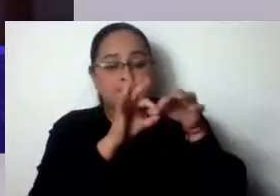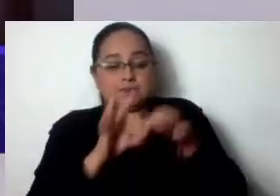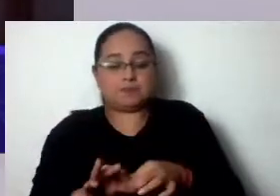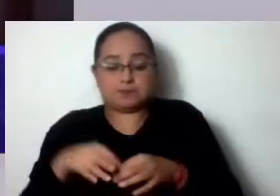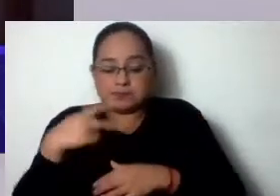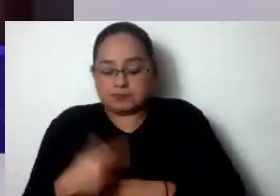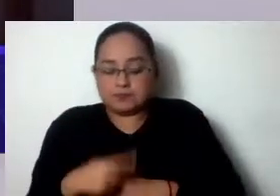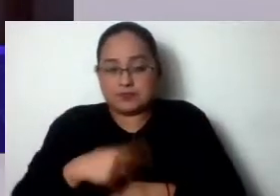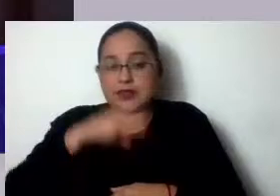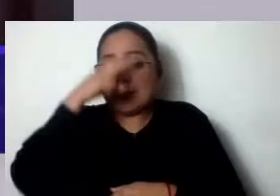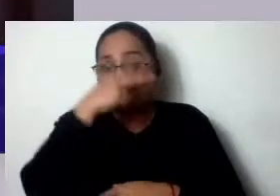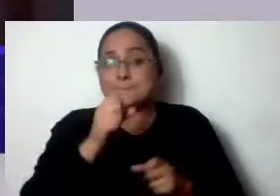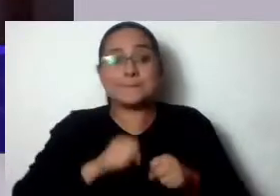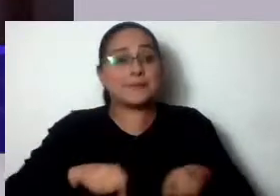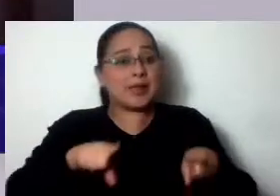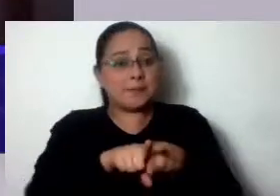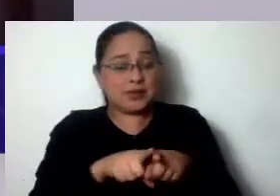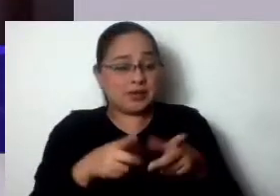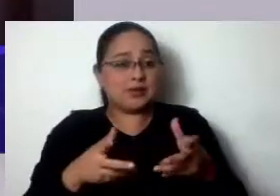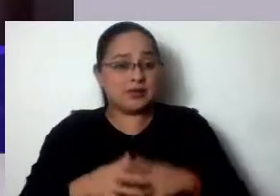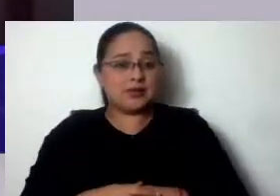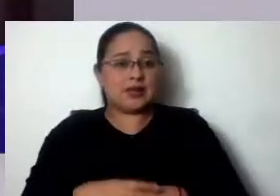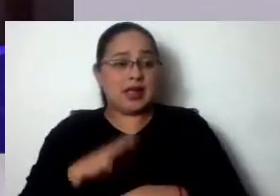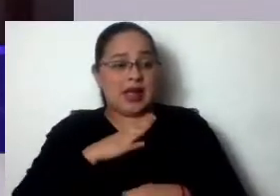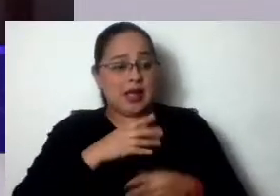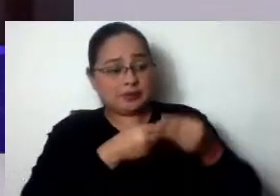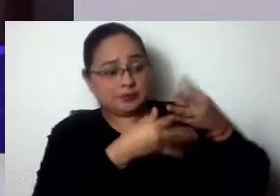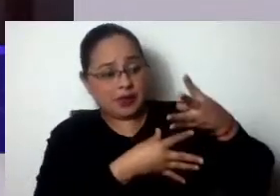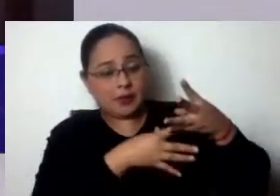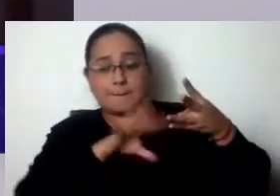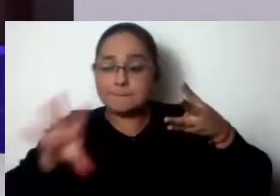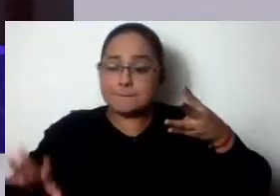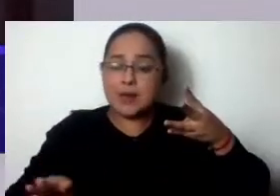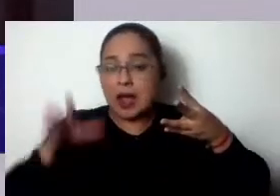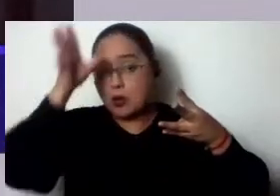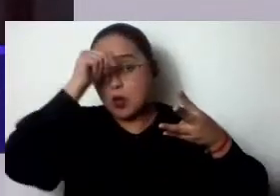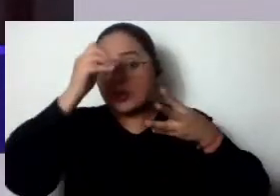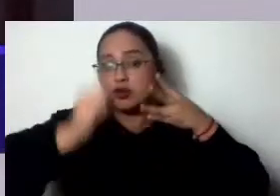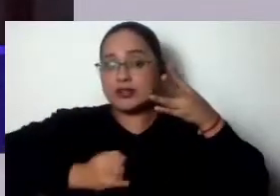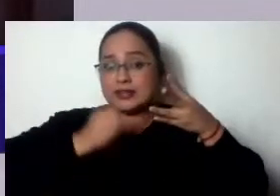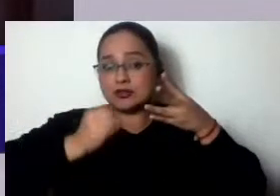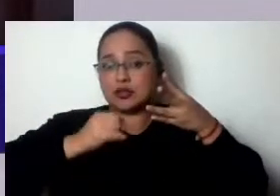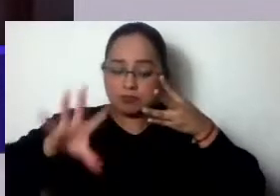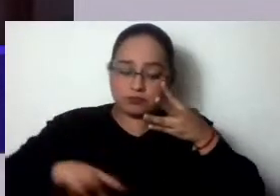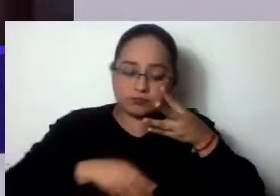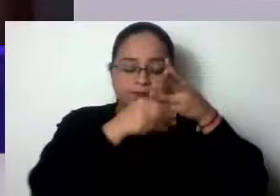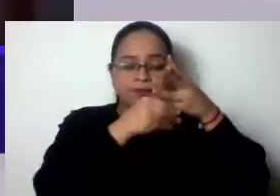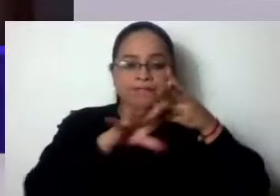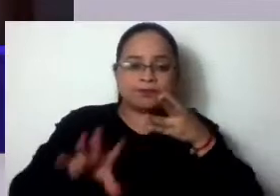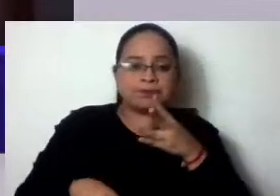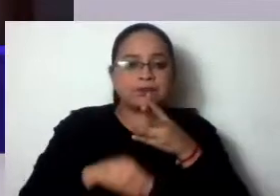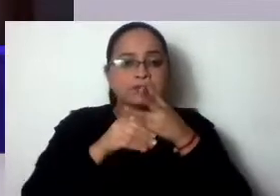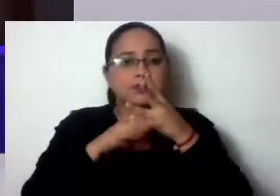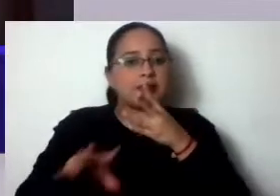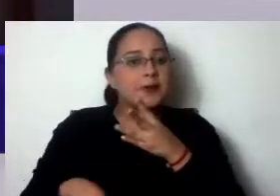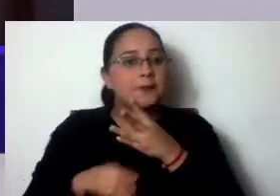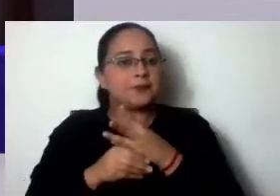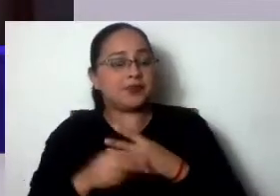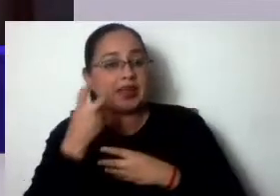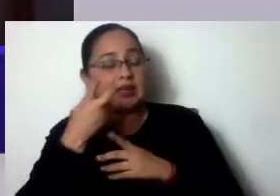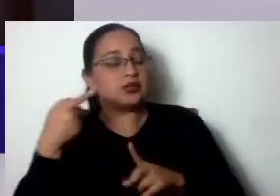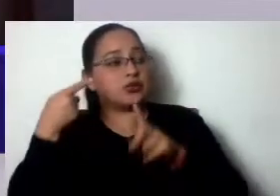interno de modo que amplían el catálogo de aquellos lo que fue uno de los objetivos de la reforma